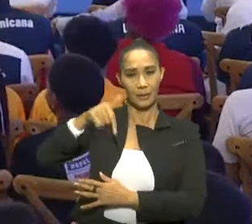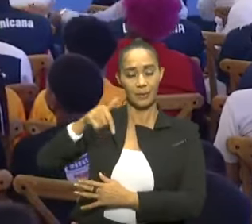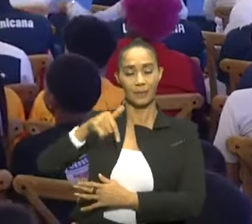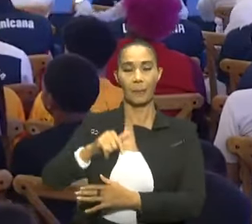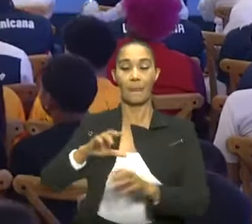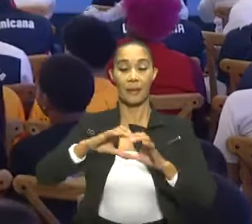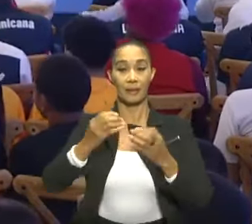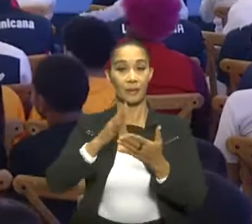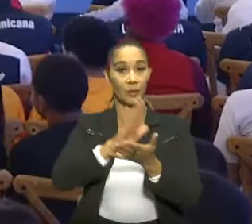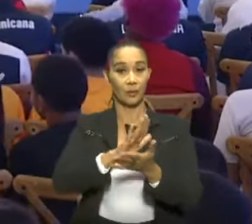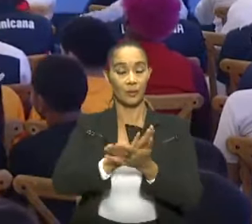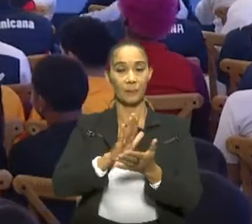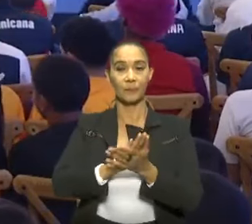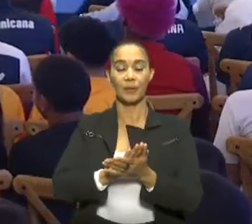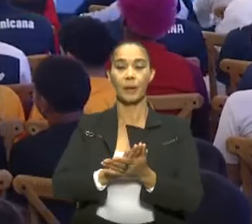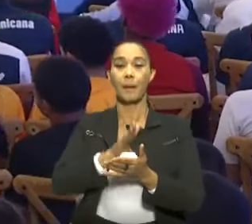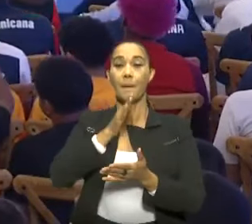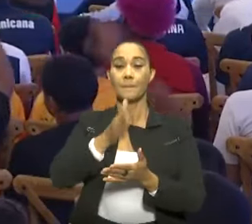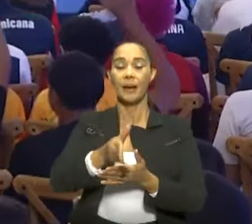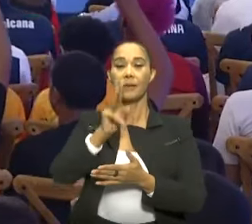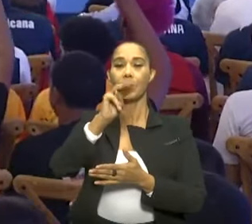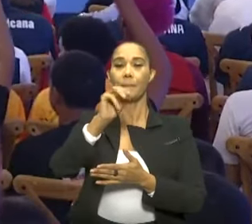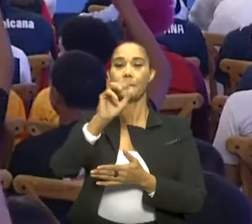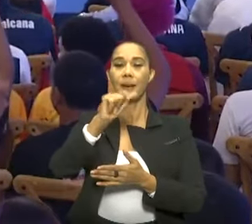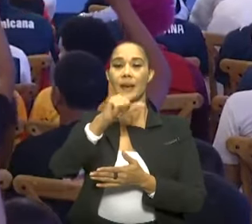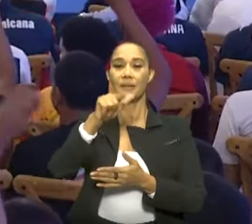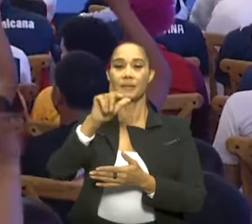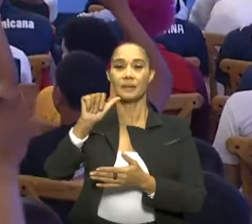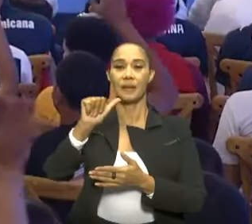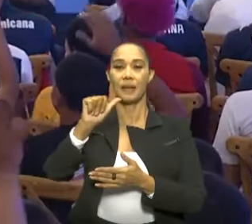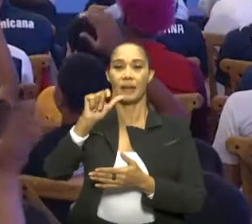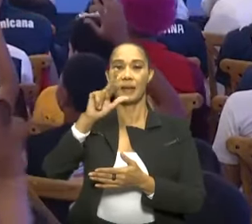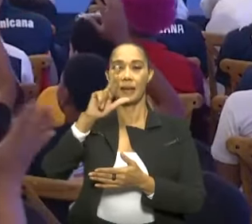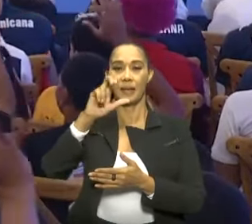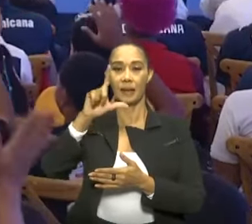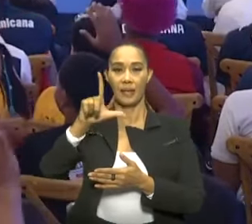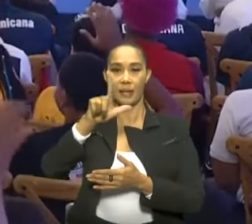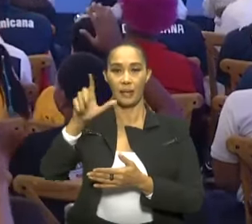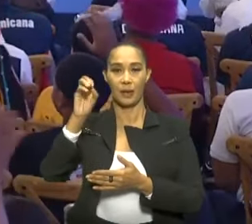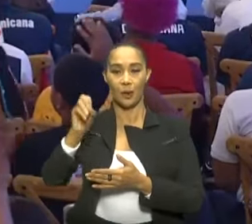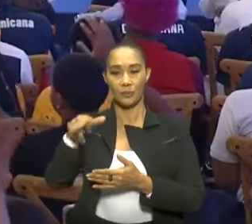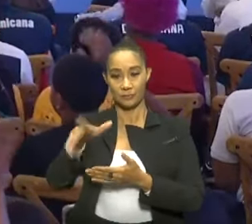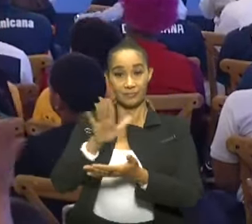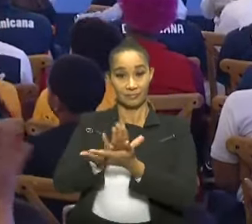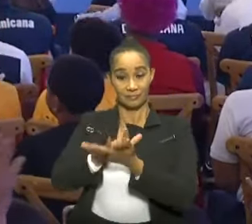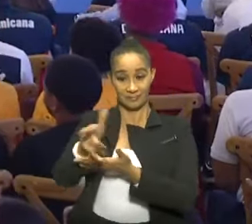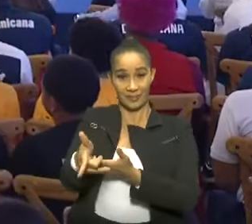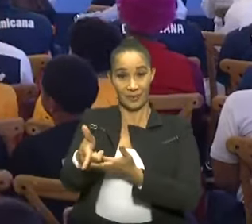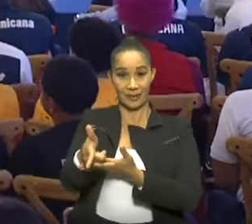El Centro Educativo Madre Mazzarello. Ahí están.